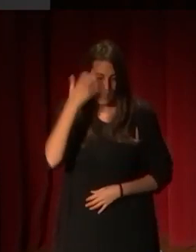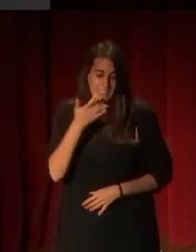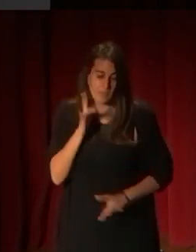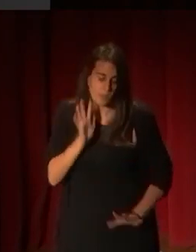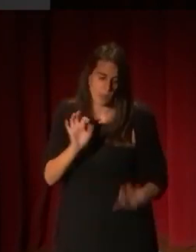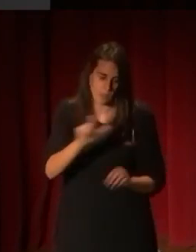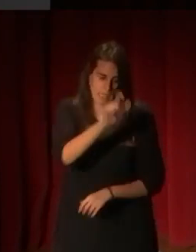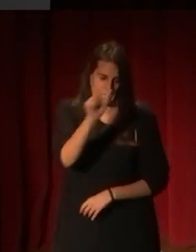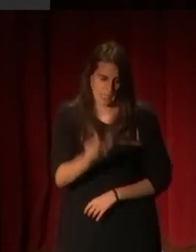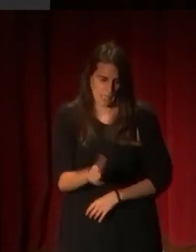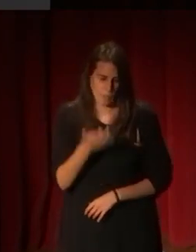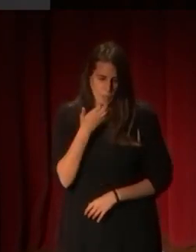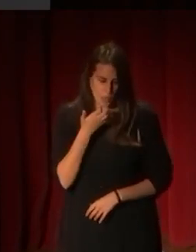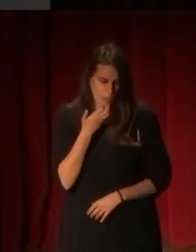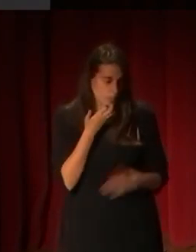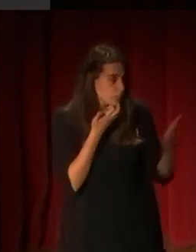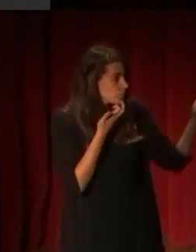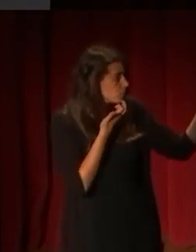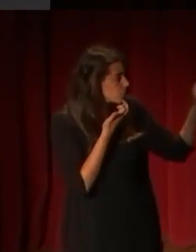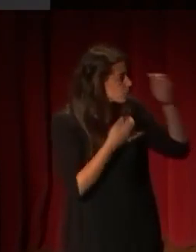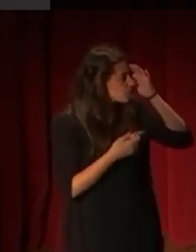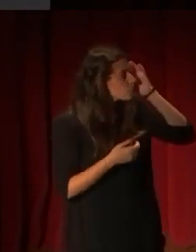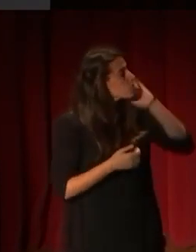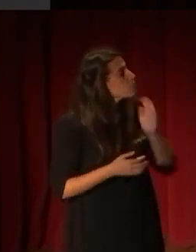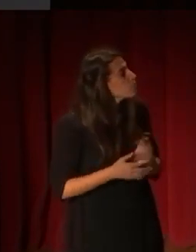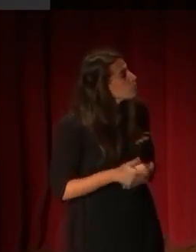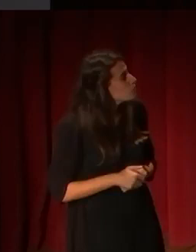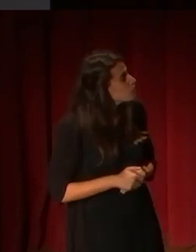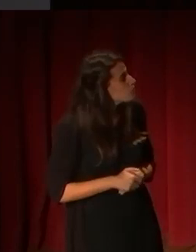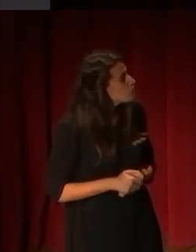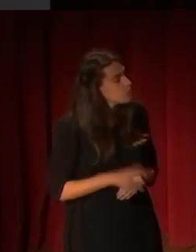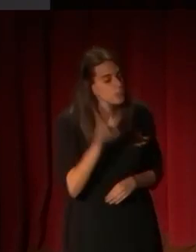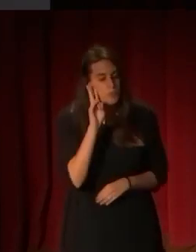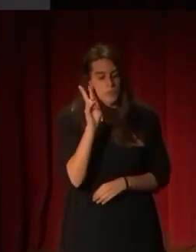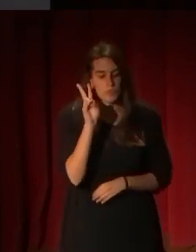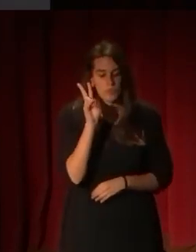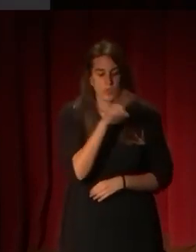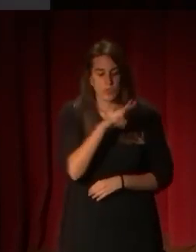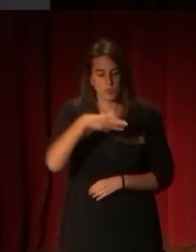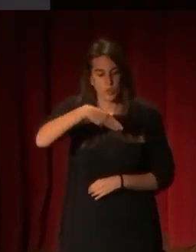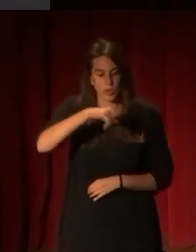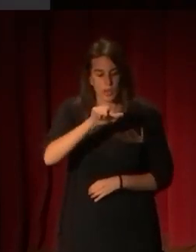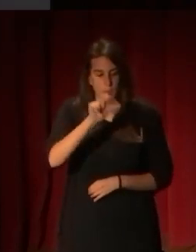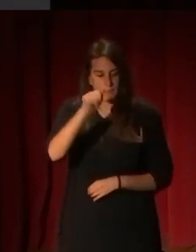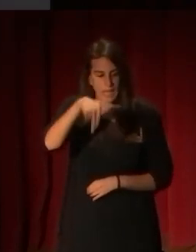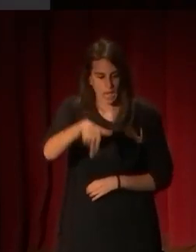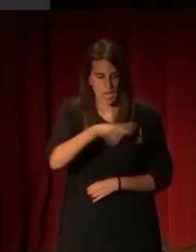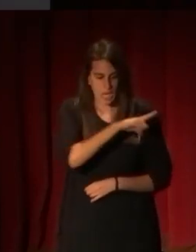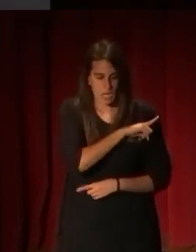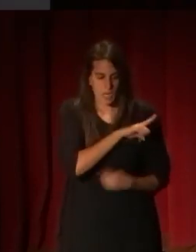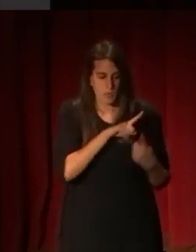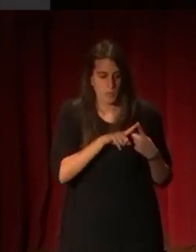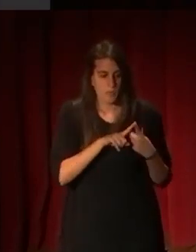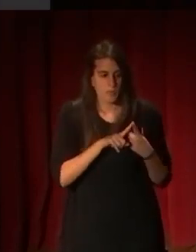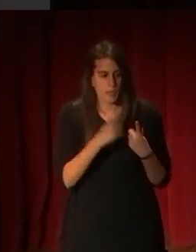les traigo algunos ejemplos este que viene del museo del castelo sforza en milán otro que no he podido conseguir del